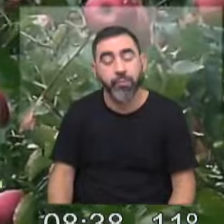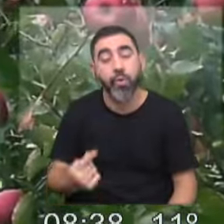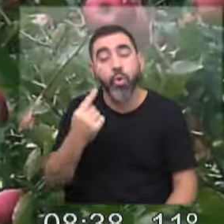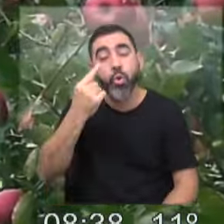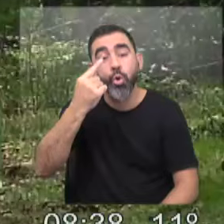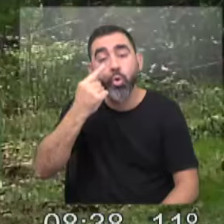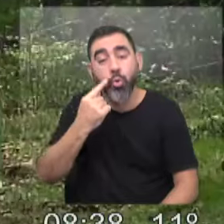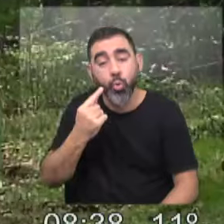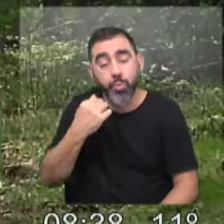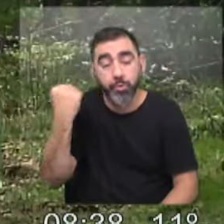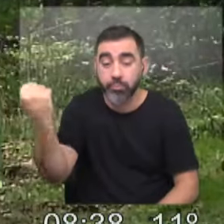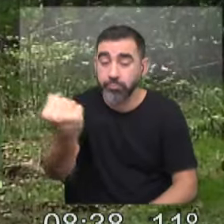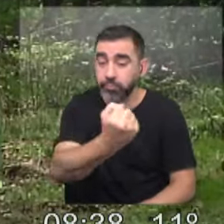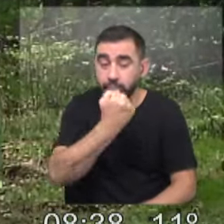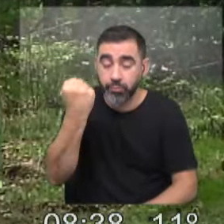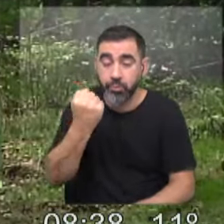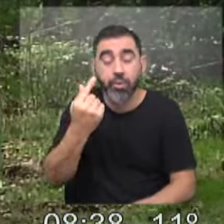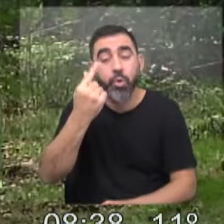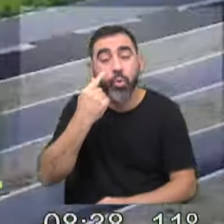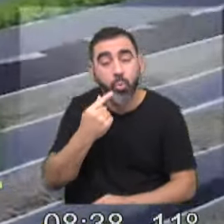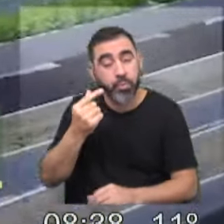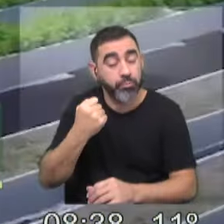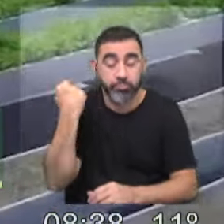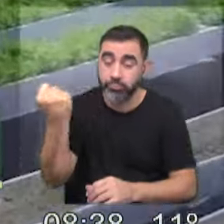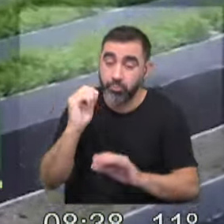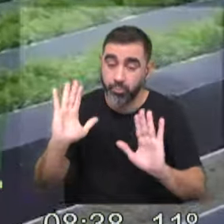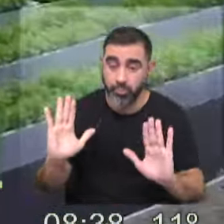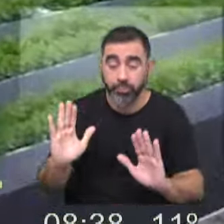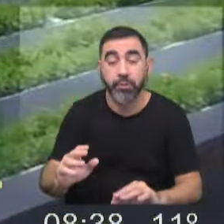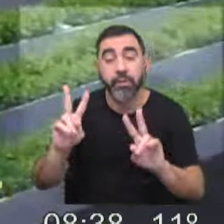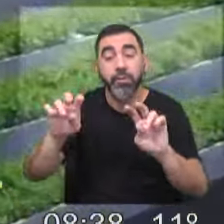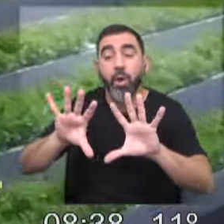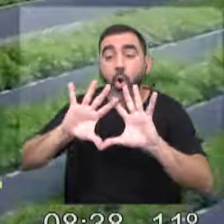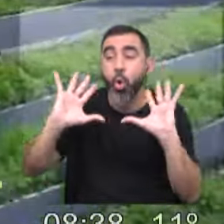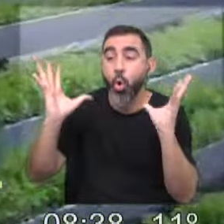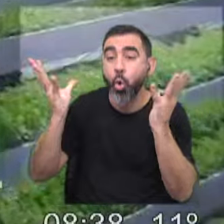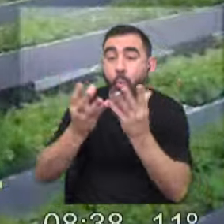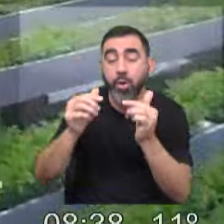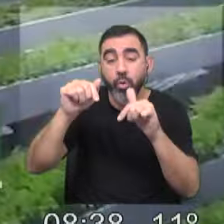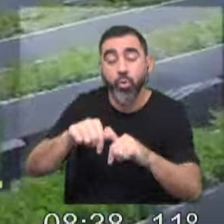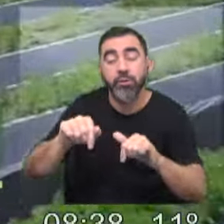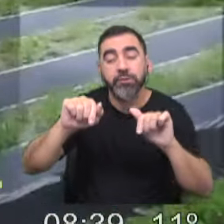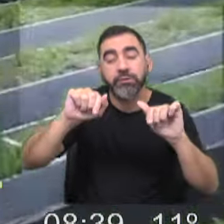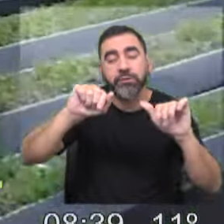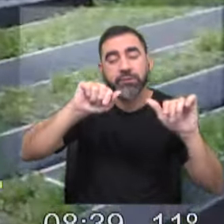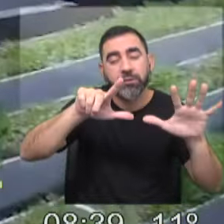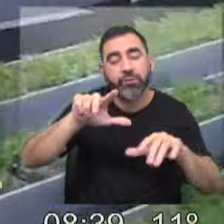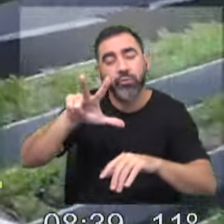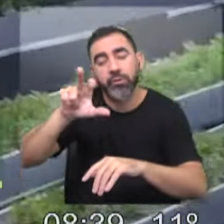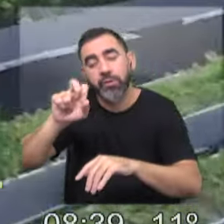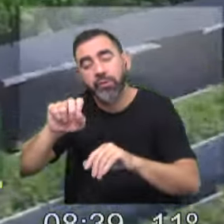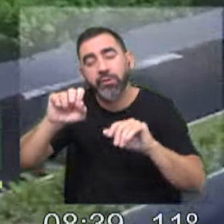porque los números es lo que, como dice, se dice en este país, lo que canta, lo que dice la verdad. A nivel global, hoy hay